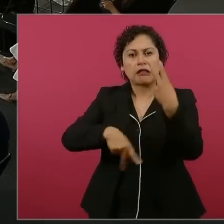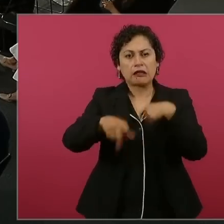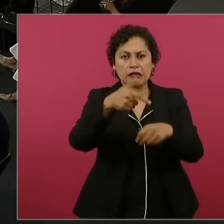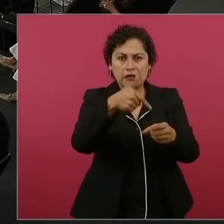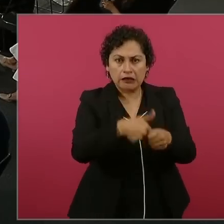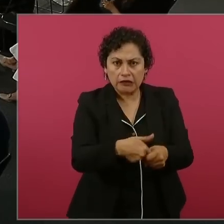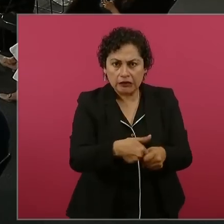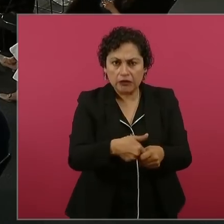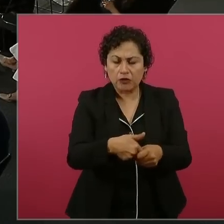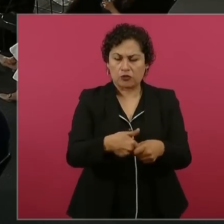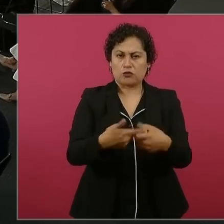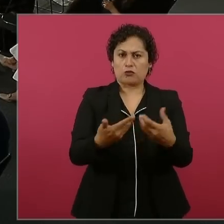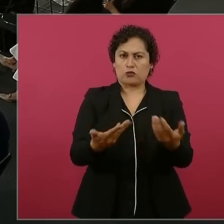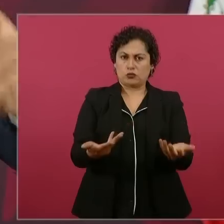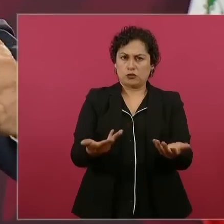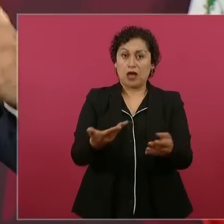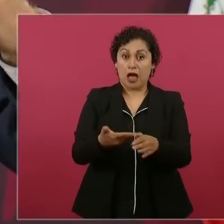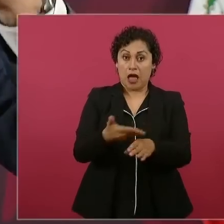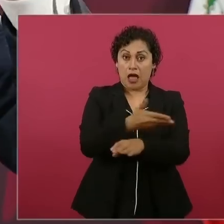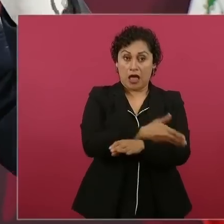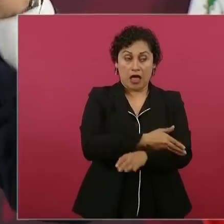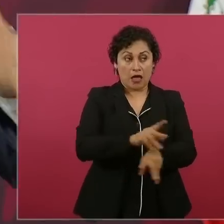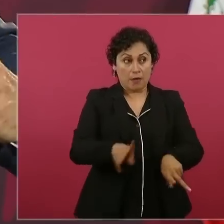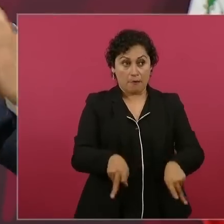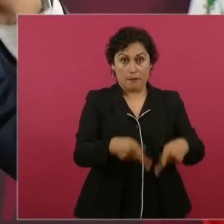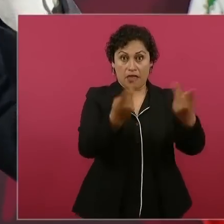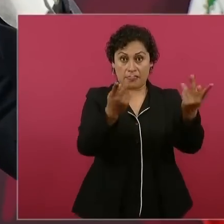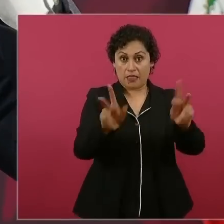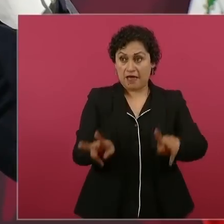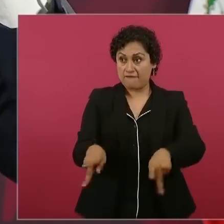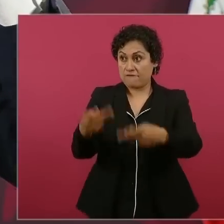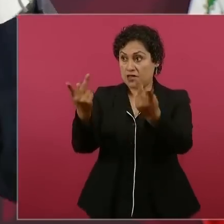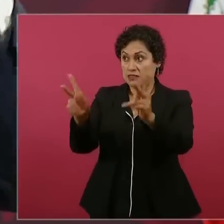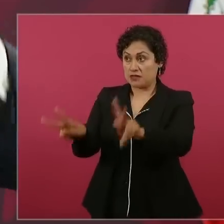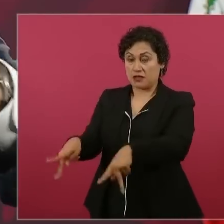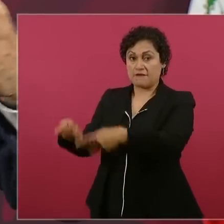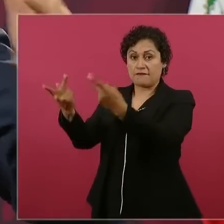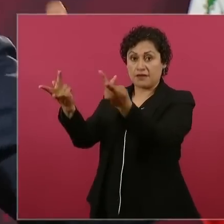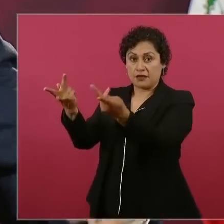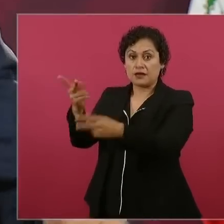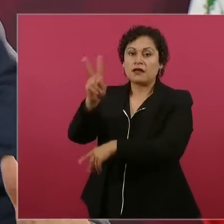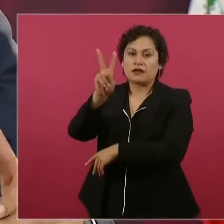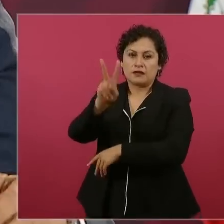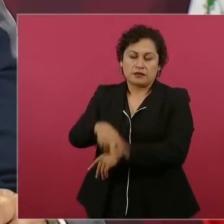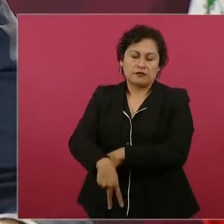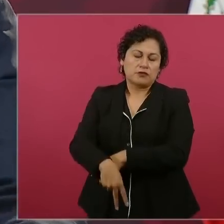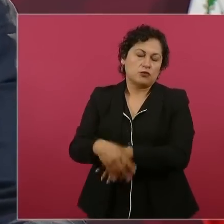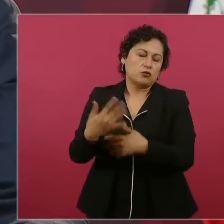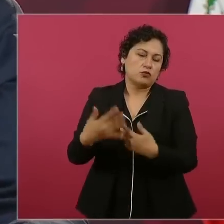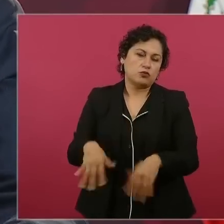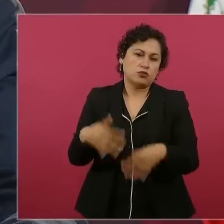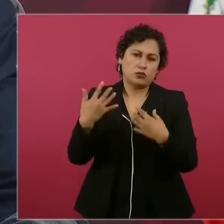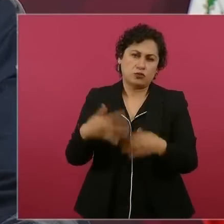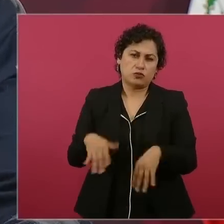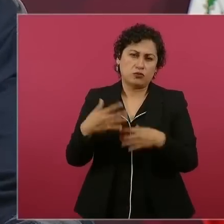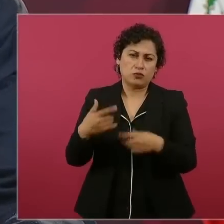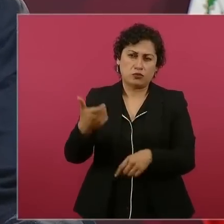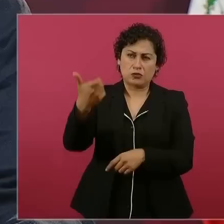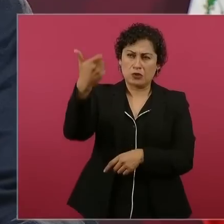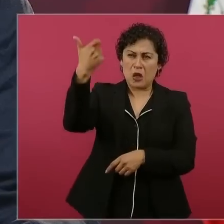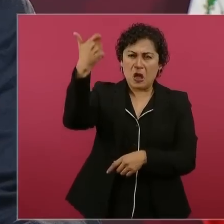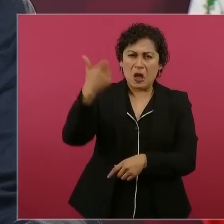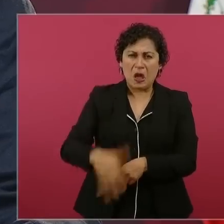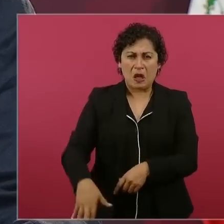Entonces, se vendieron las plantas, incluso de manera apresurada, porque todos estos